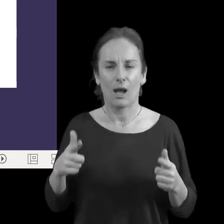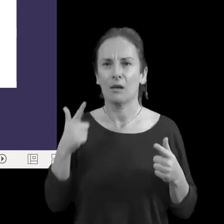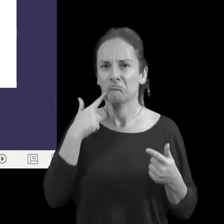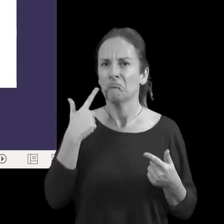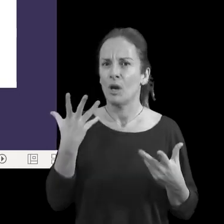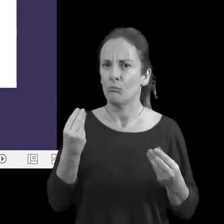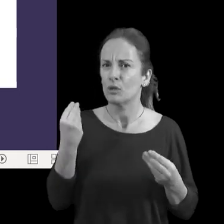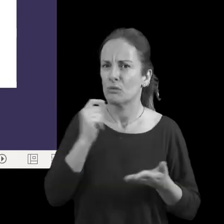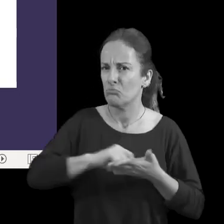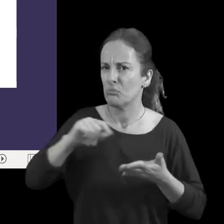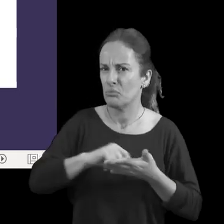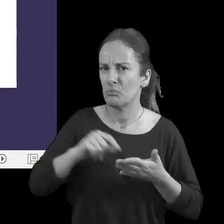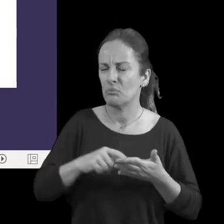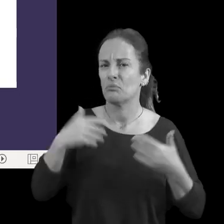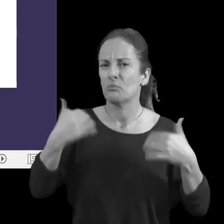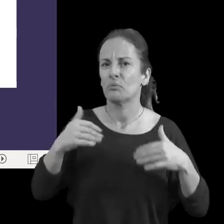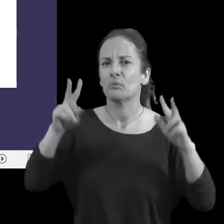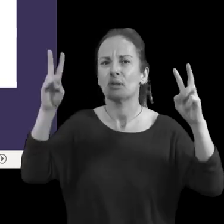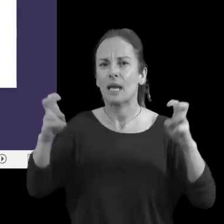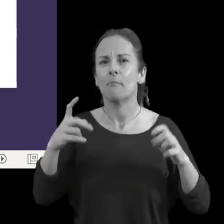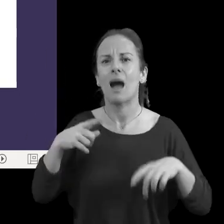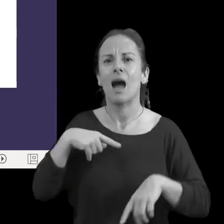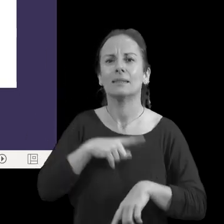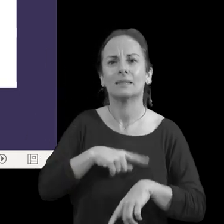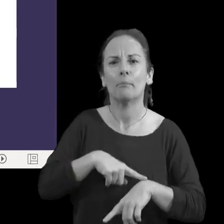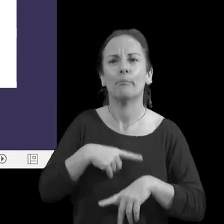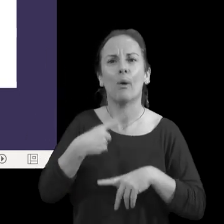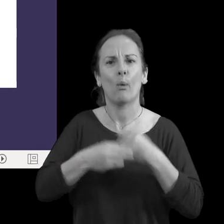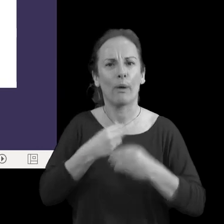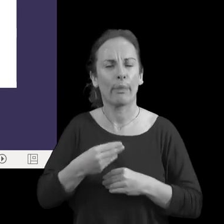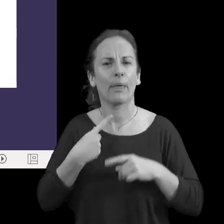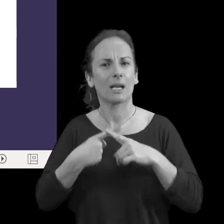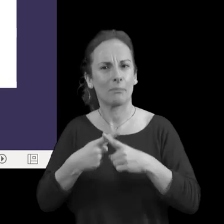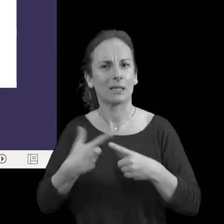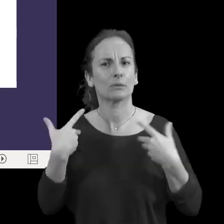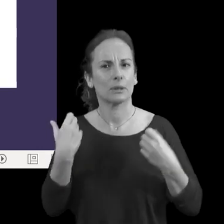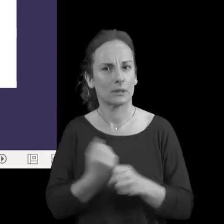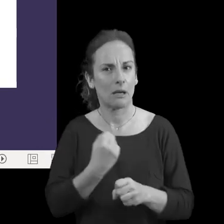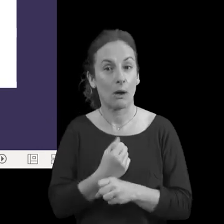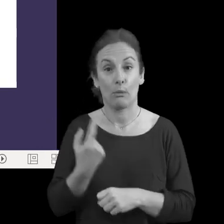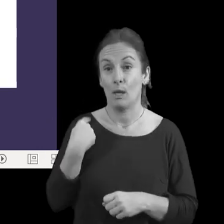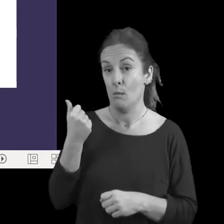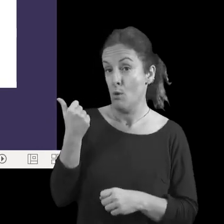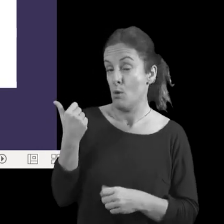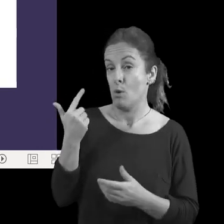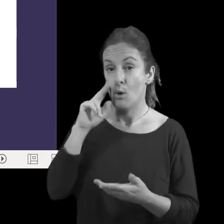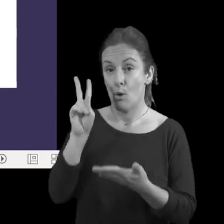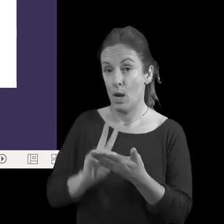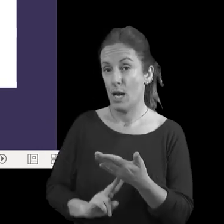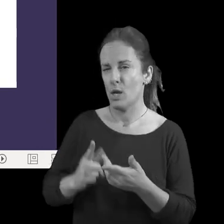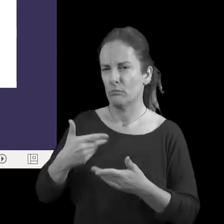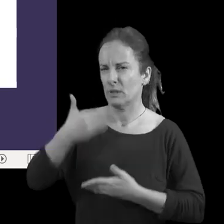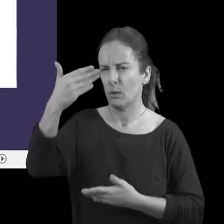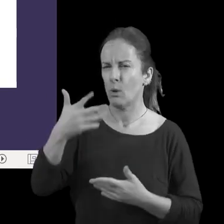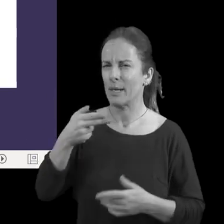que ha publicado Nature, ni más ni menos, ¿no? Esta revista científica que hablaba de las personas profesoras que estamos